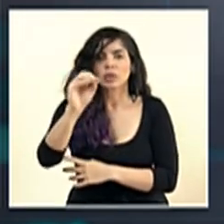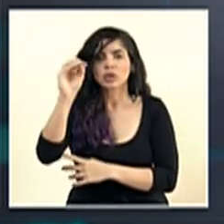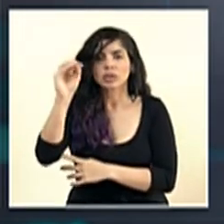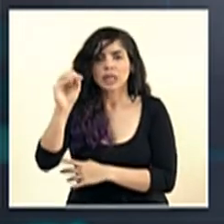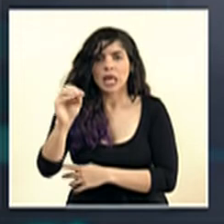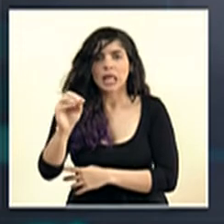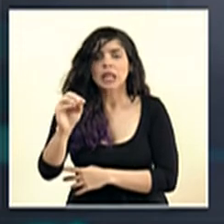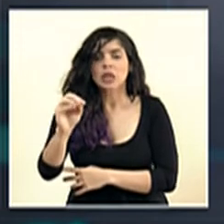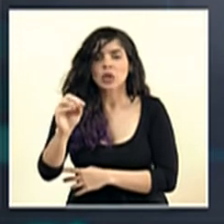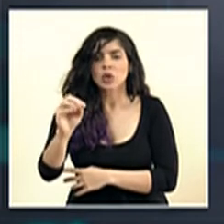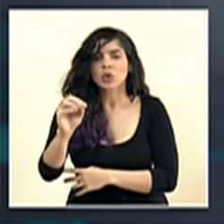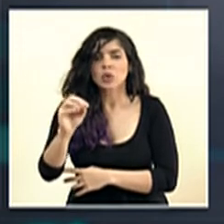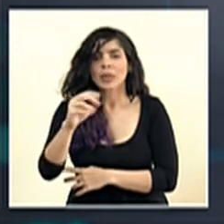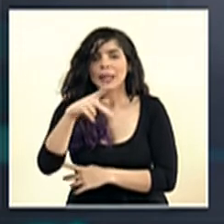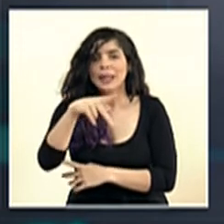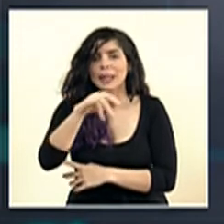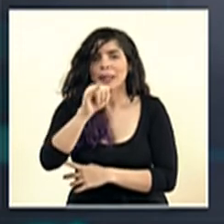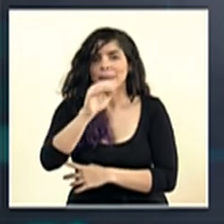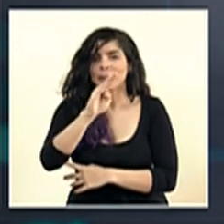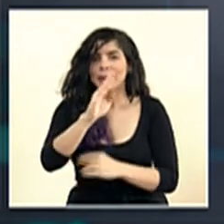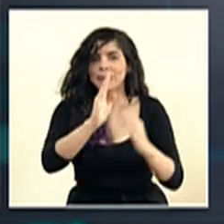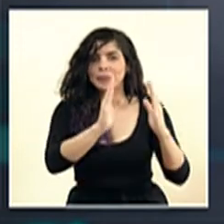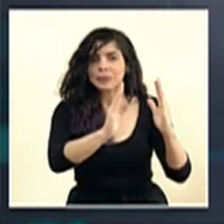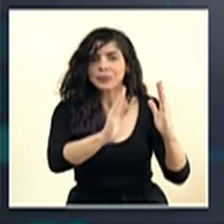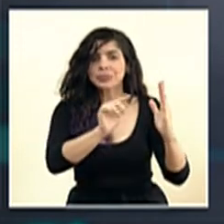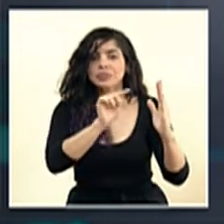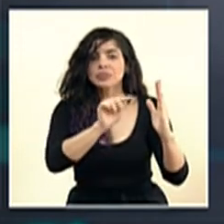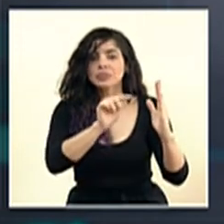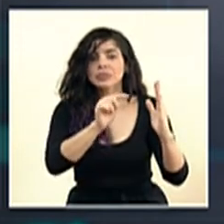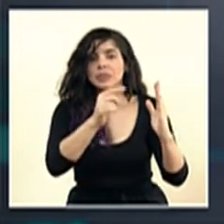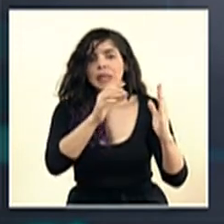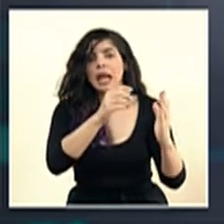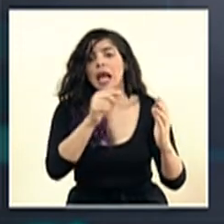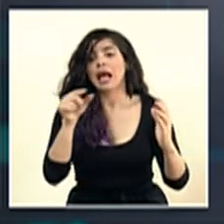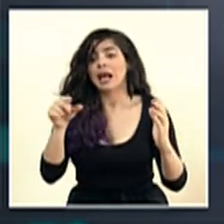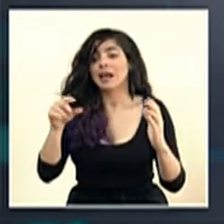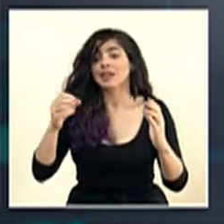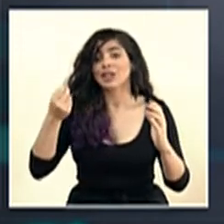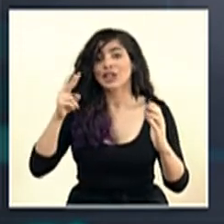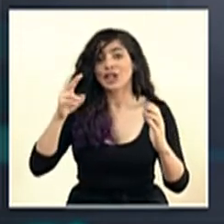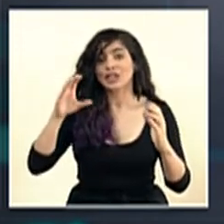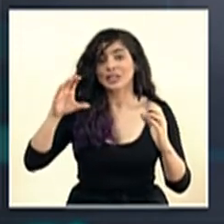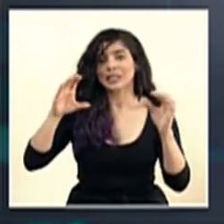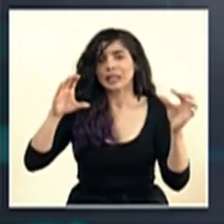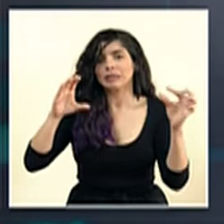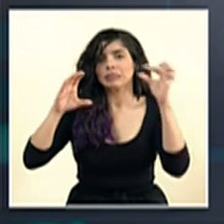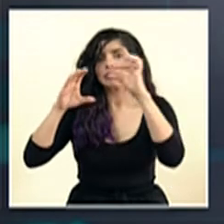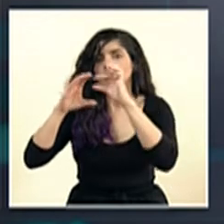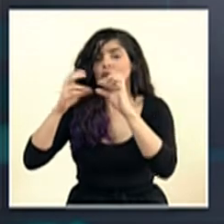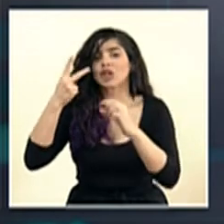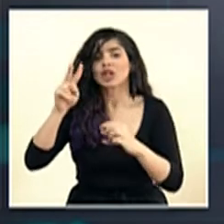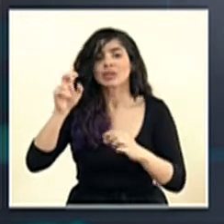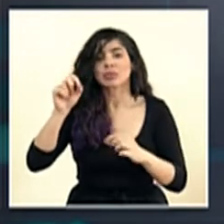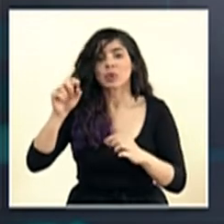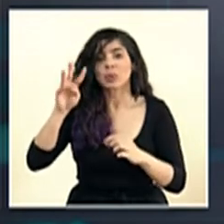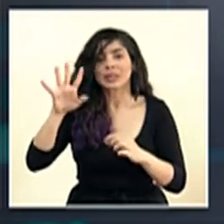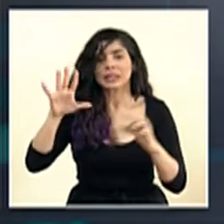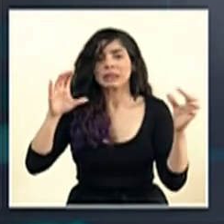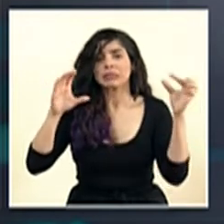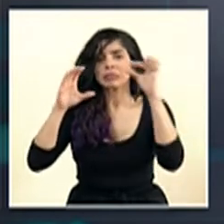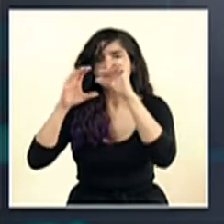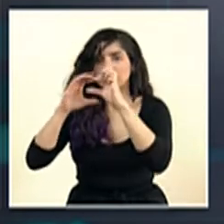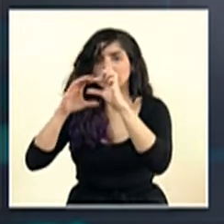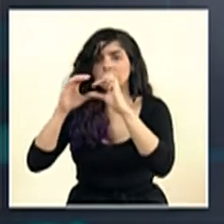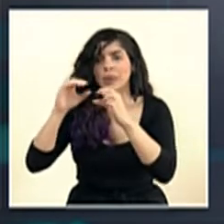2.92% del PIB, contribuyen a llenar esa batería del 12.45 del PIB, de los